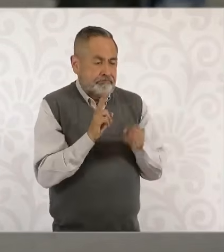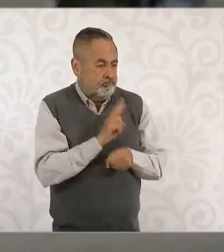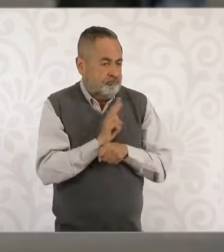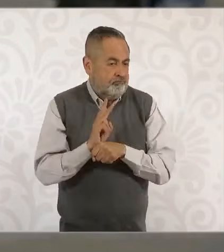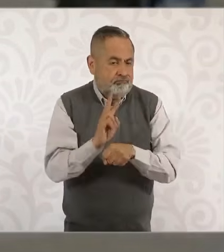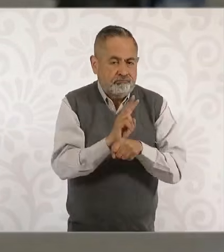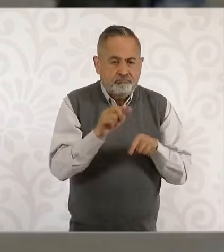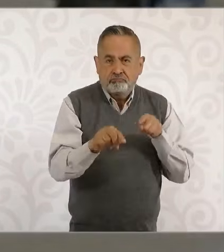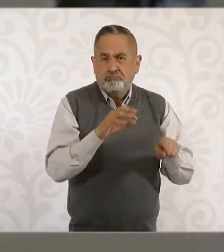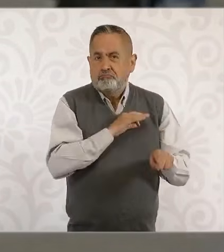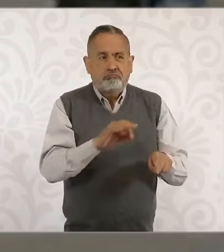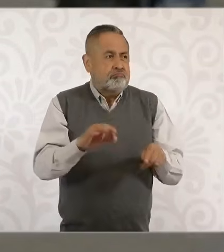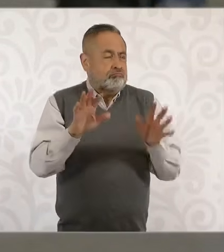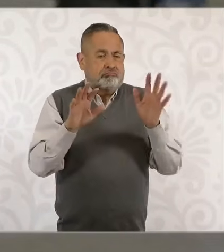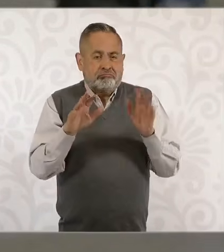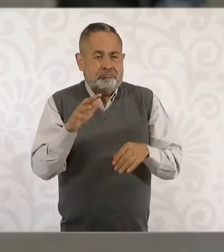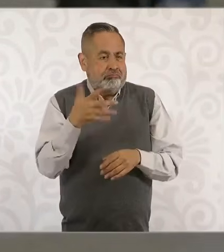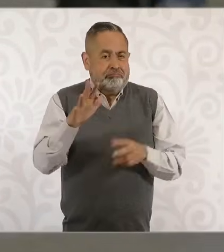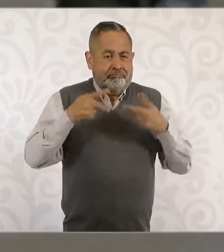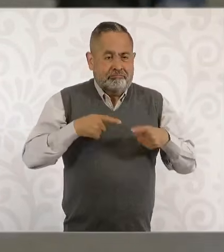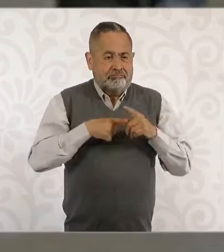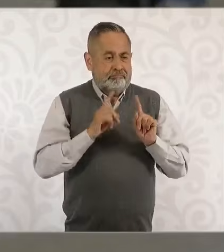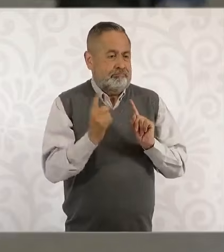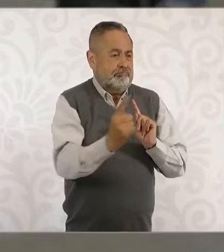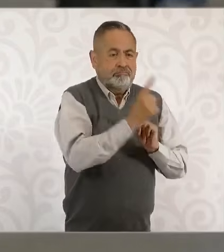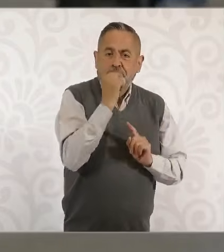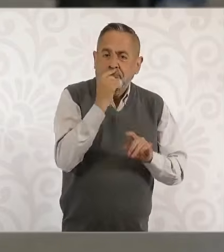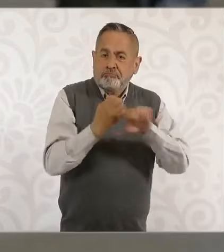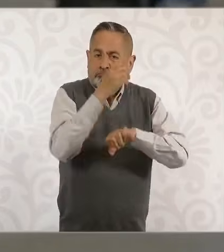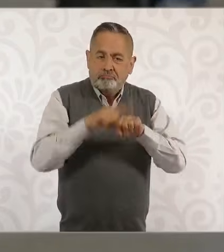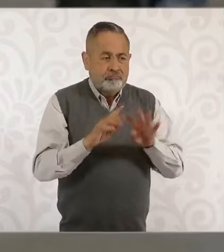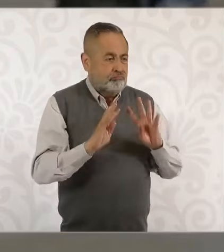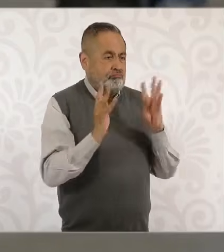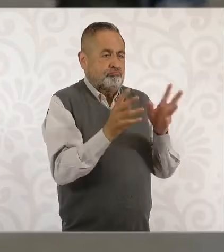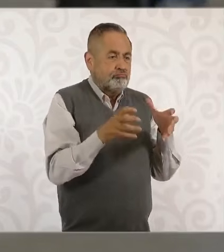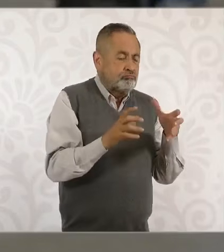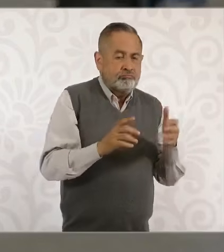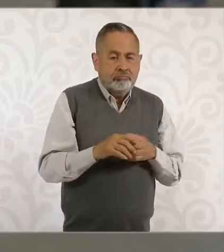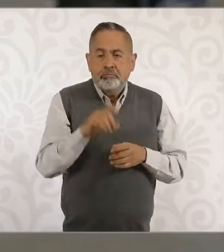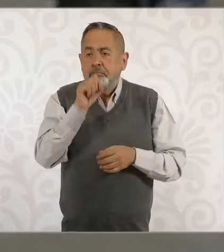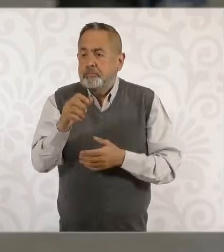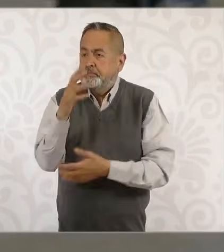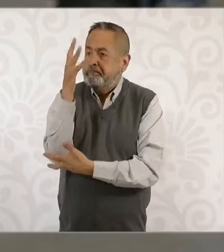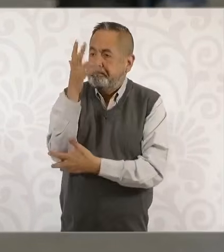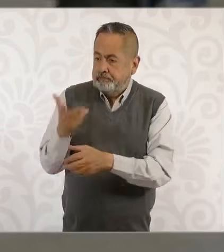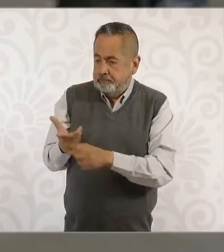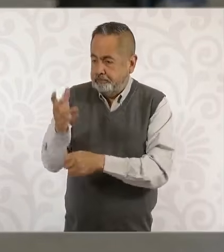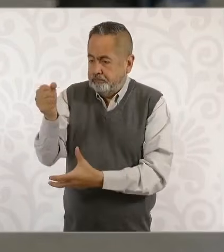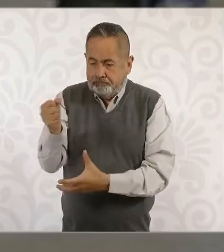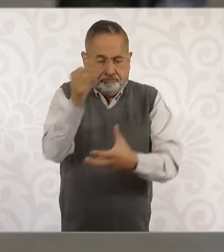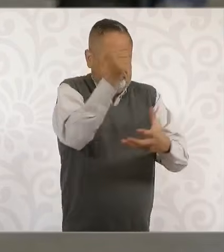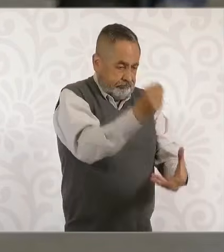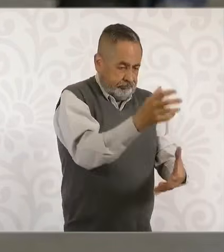por más de una decena de elementos de la Policía Estatal. Le llevaron incluso árboles con grandes